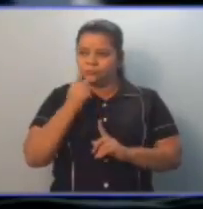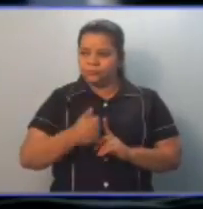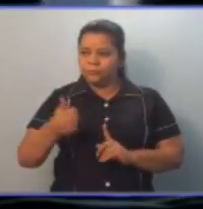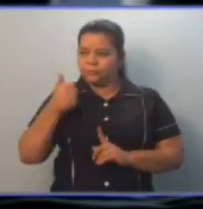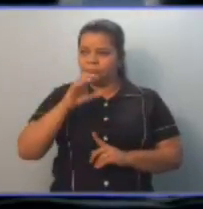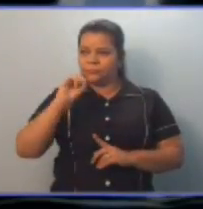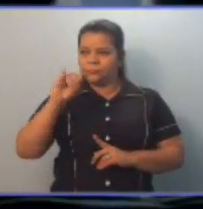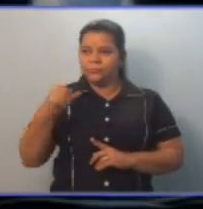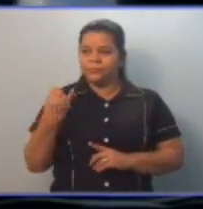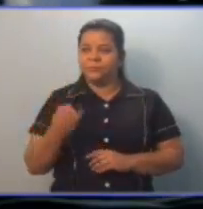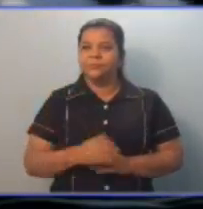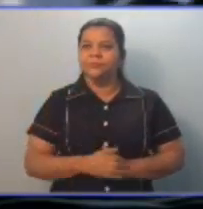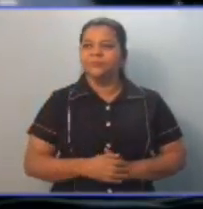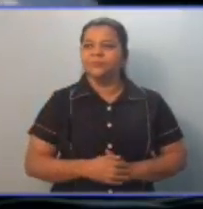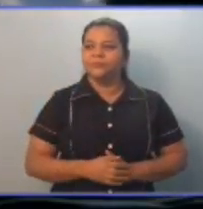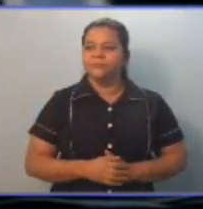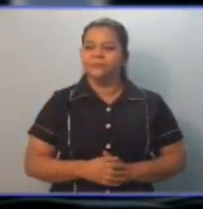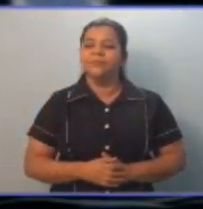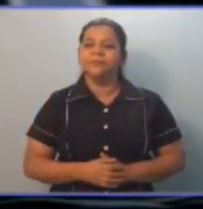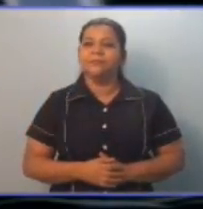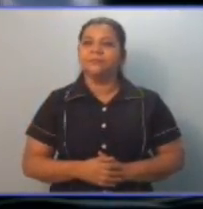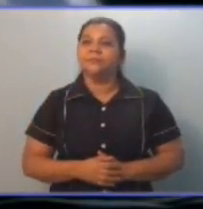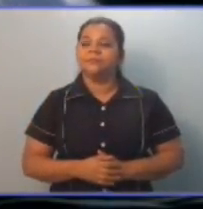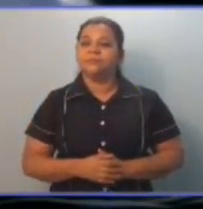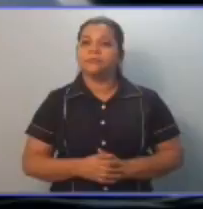Corte Suprema de Justicia.